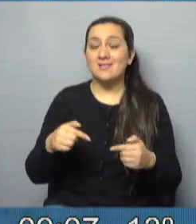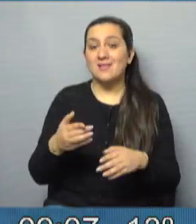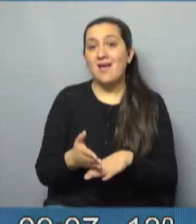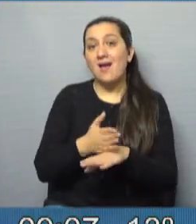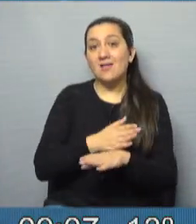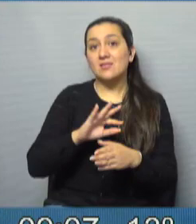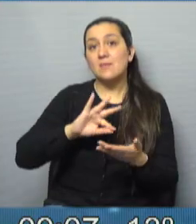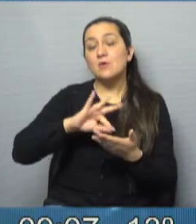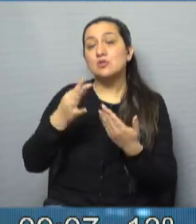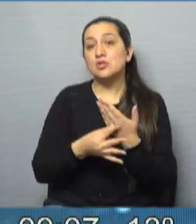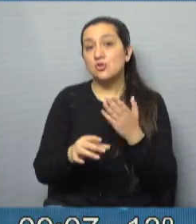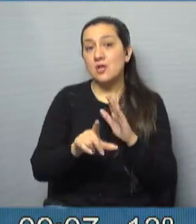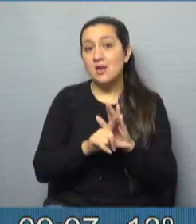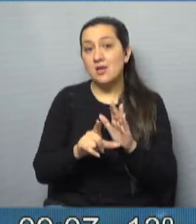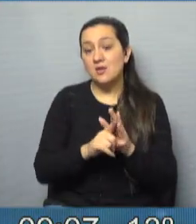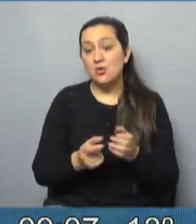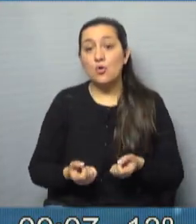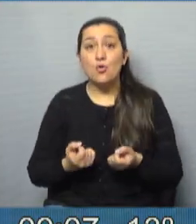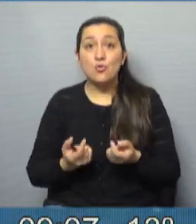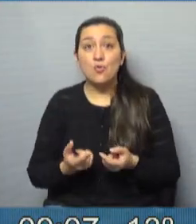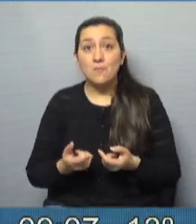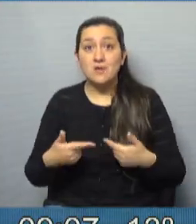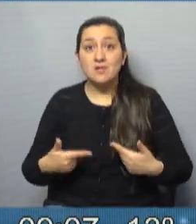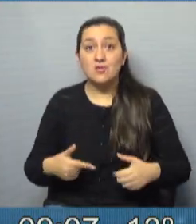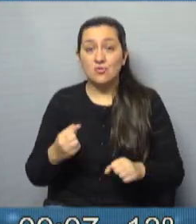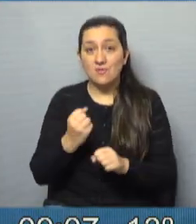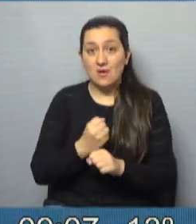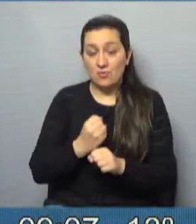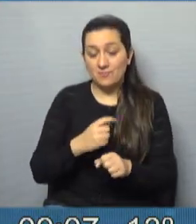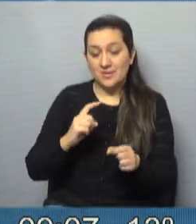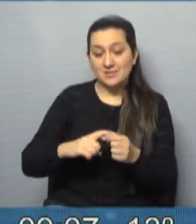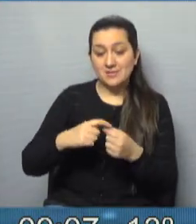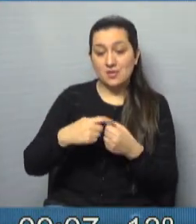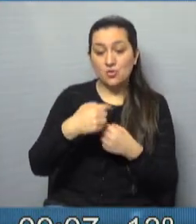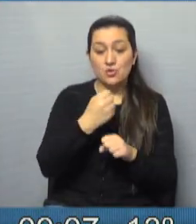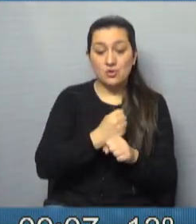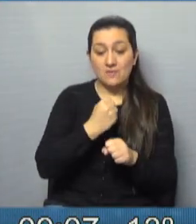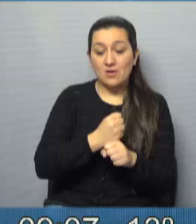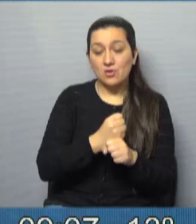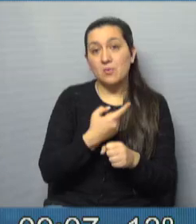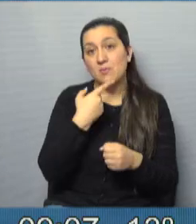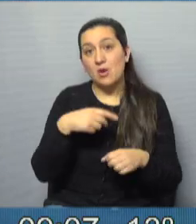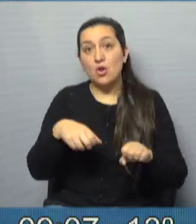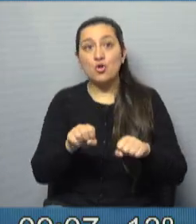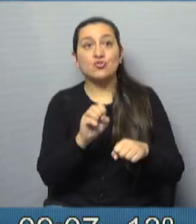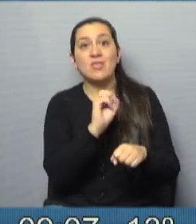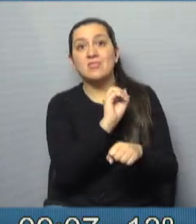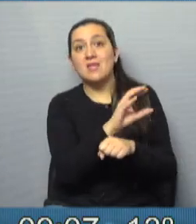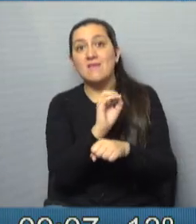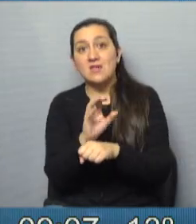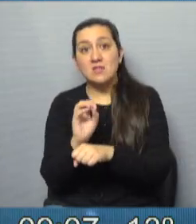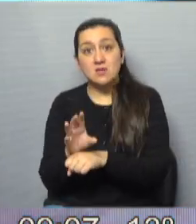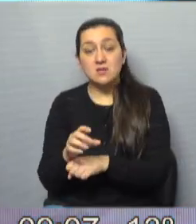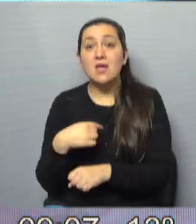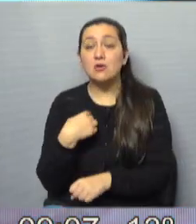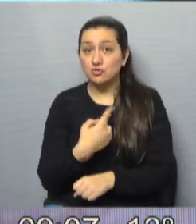de ley nos lo hizo llegar directamente al Ministerio de Trabajo, tanto al Sindicato de los Trabajadores, los Repartidores, los Delivery famosos, y